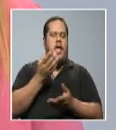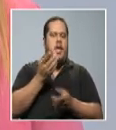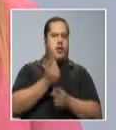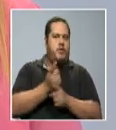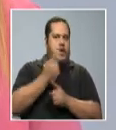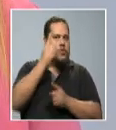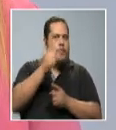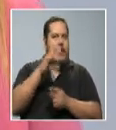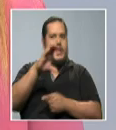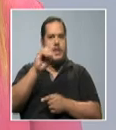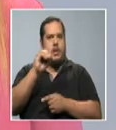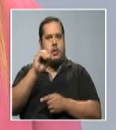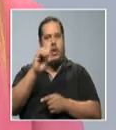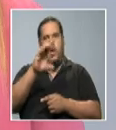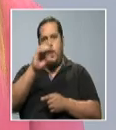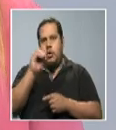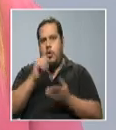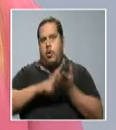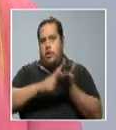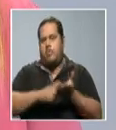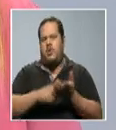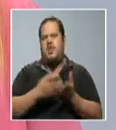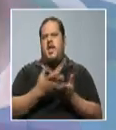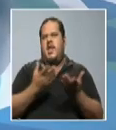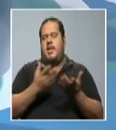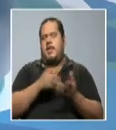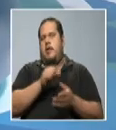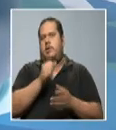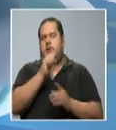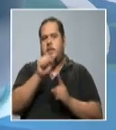¿Qué pasa en estos casos? ¿Qué otra solución pueden presentar